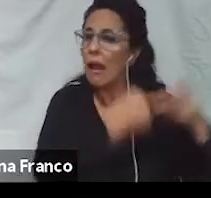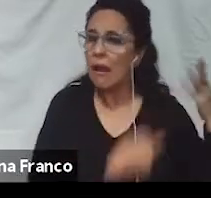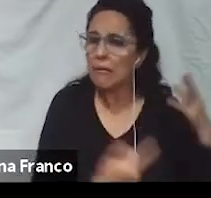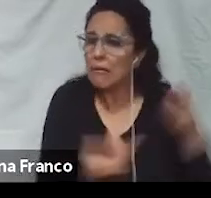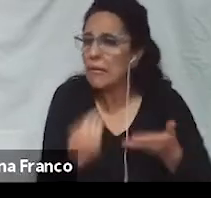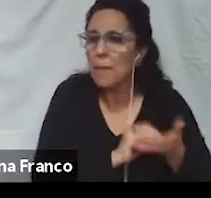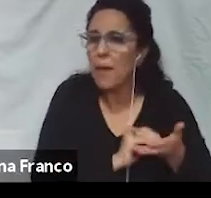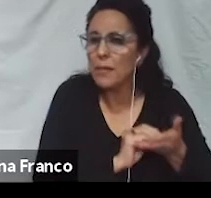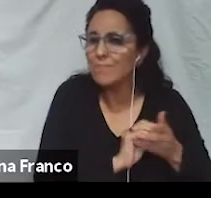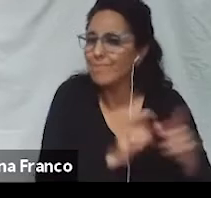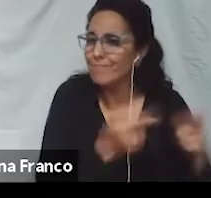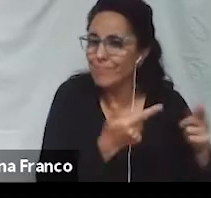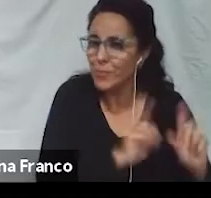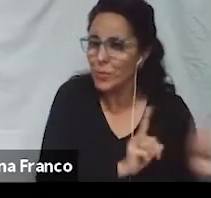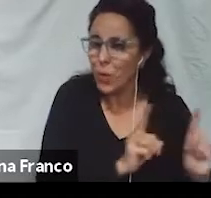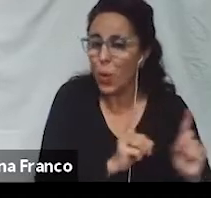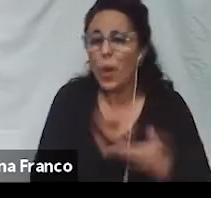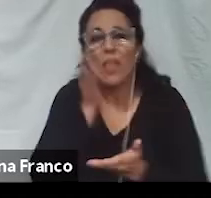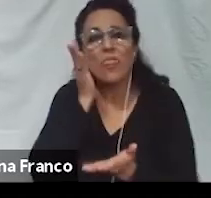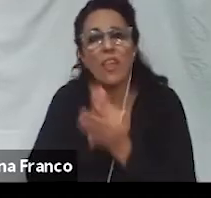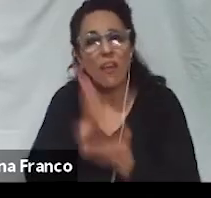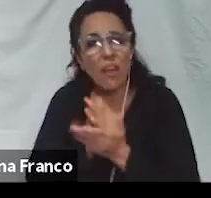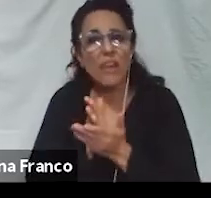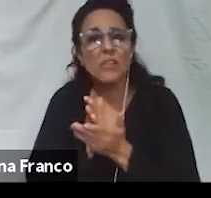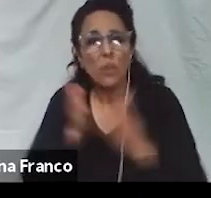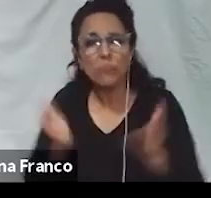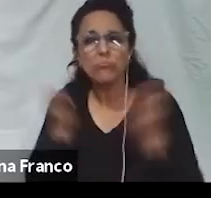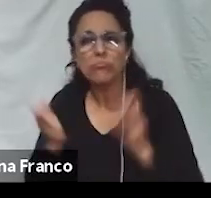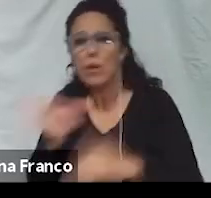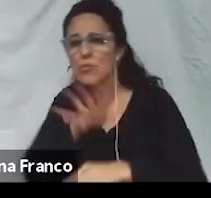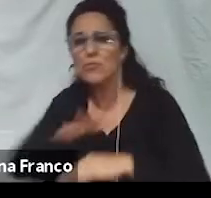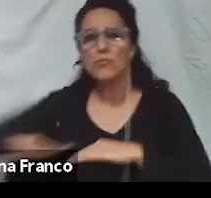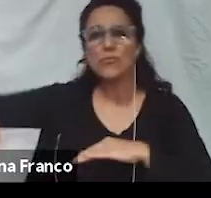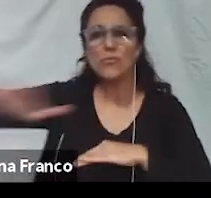característica más, sino que es un derecho y una tendencia social.